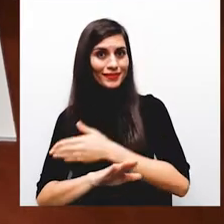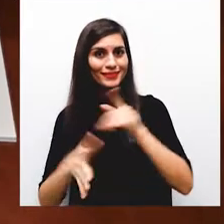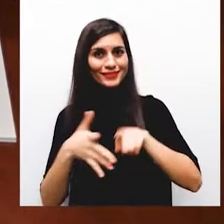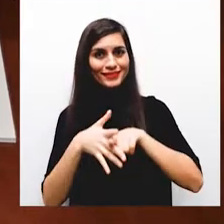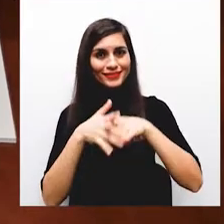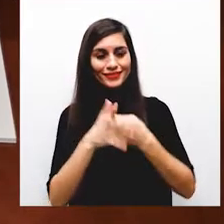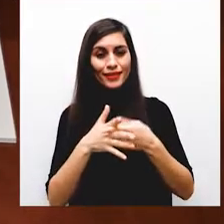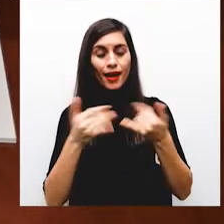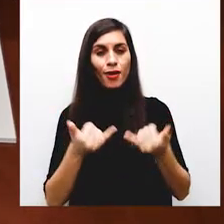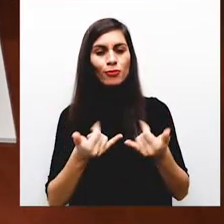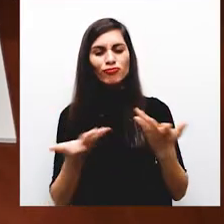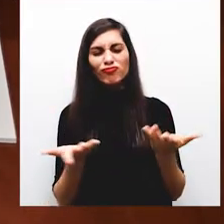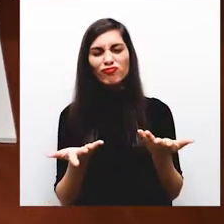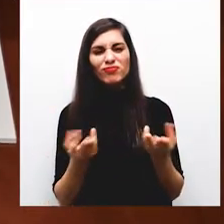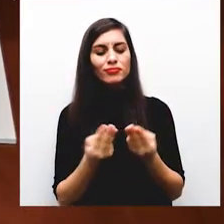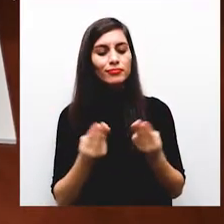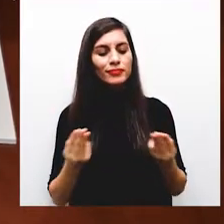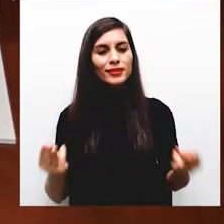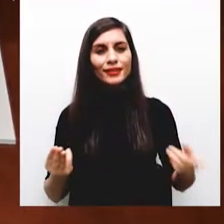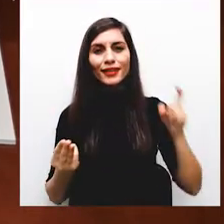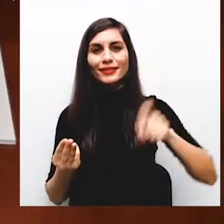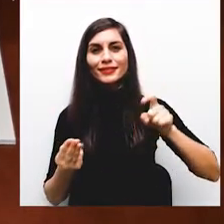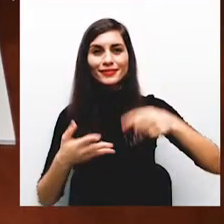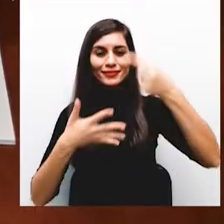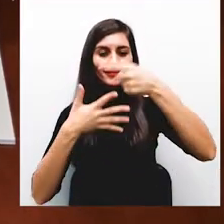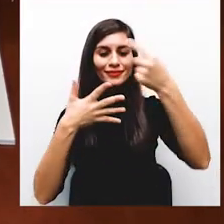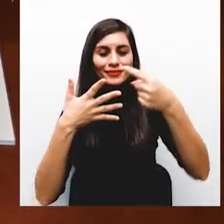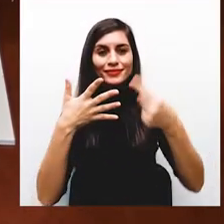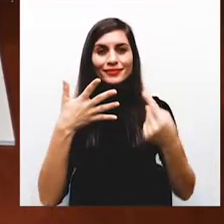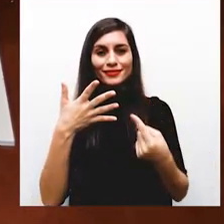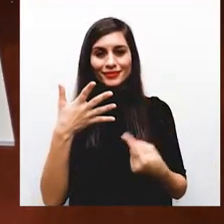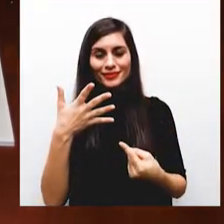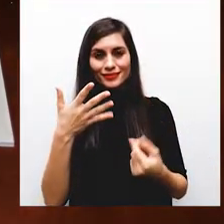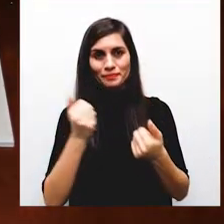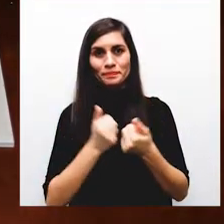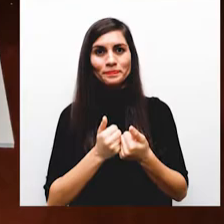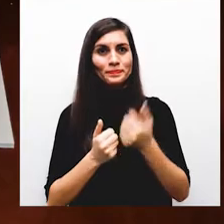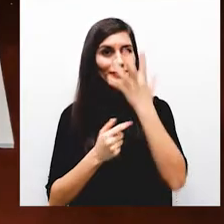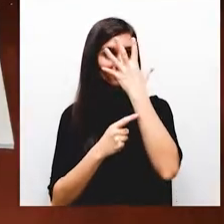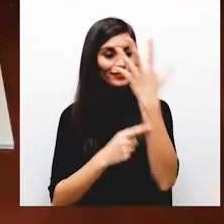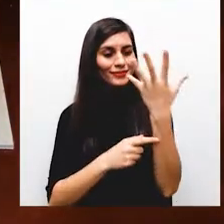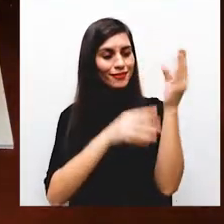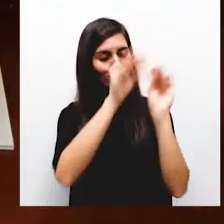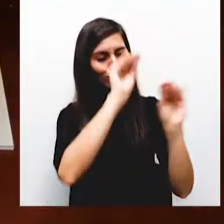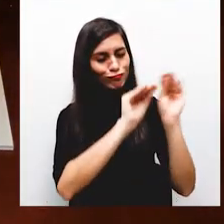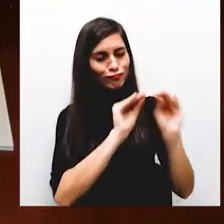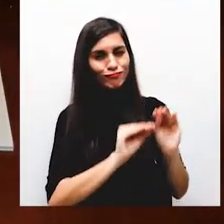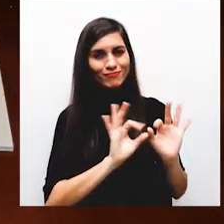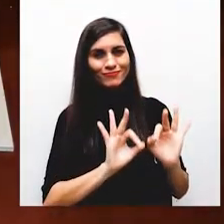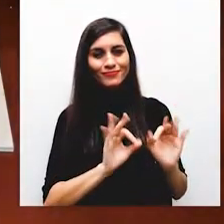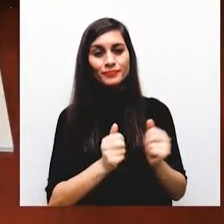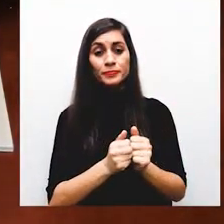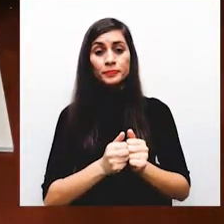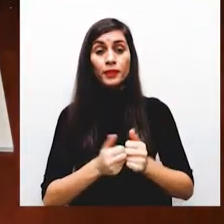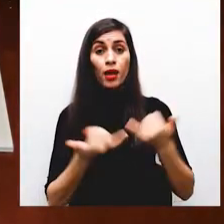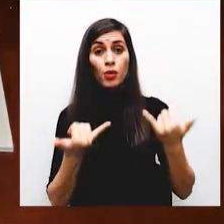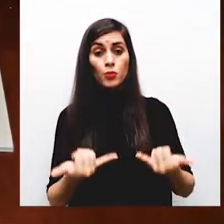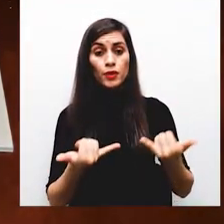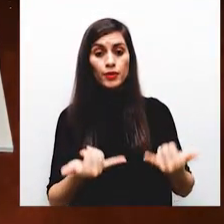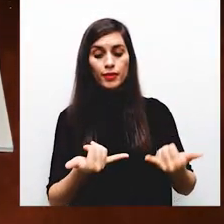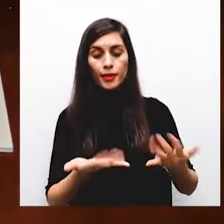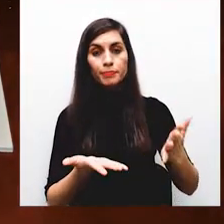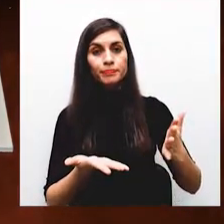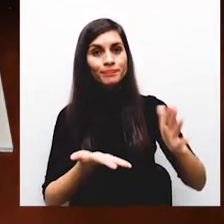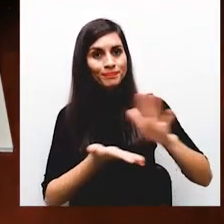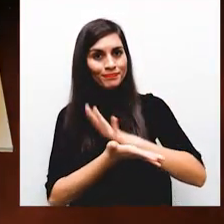Ahorita comencemos. Antes de comenzar, vamos a hablar sobre los materiales que vamos a utilizar como base para nuestra máscara. En este caso tengo un